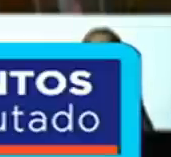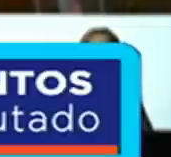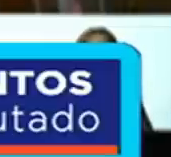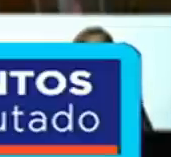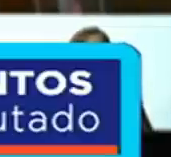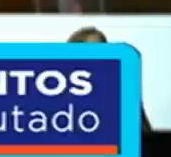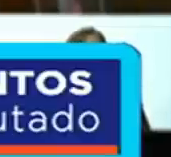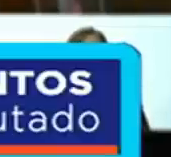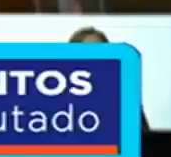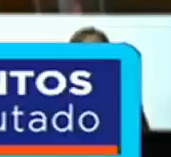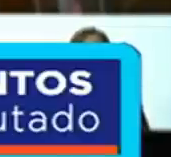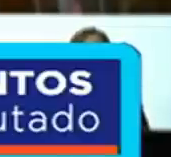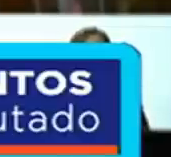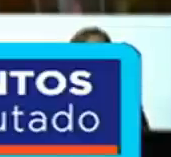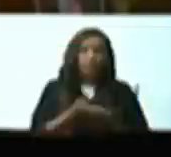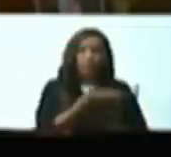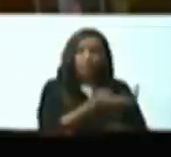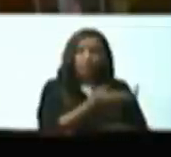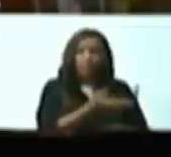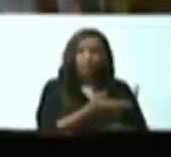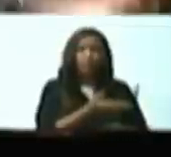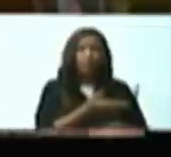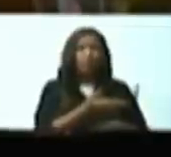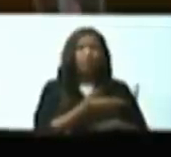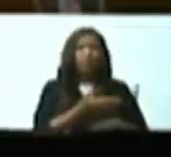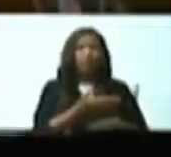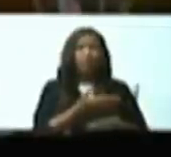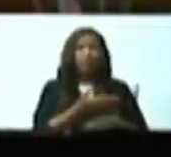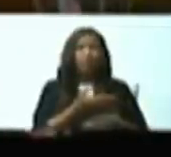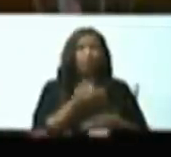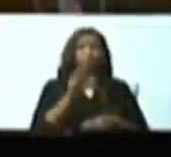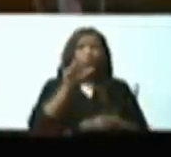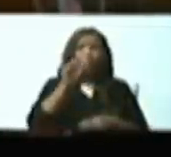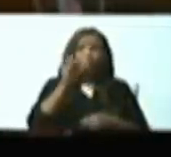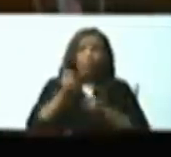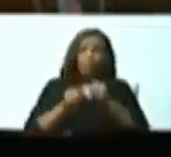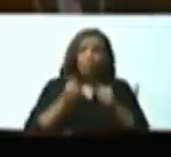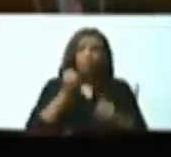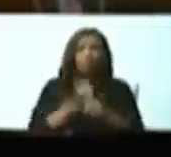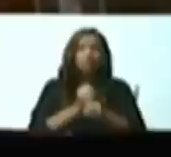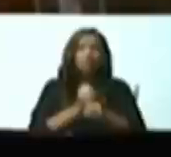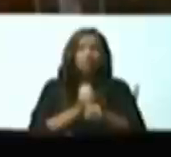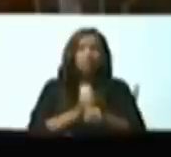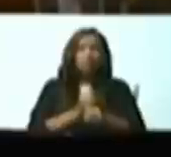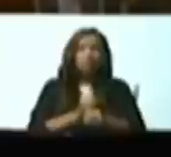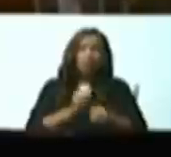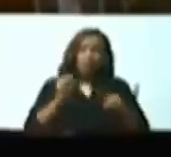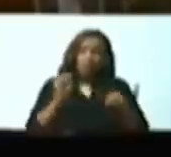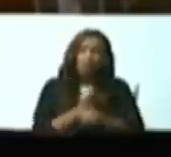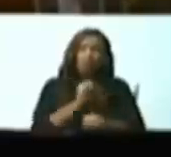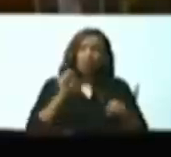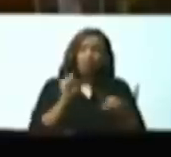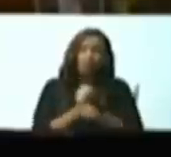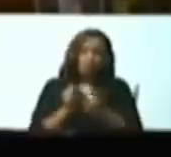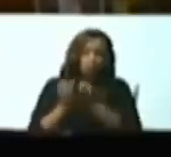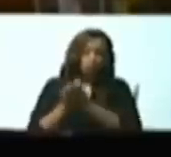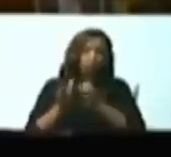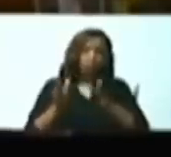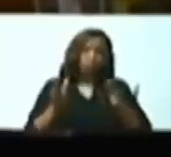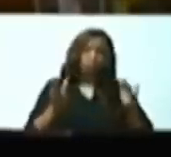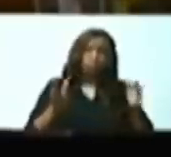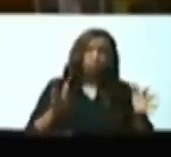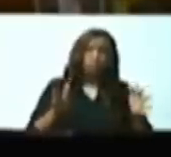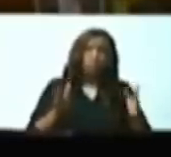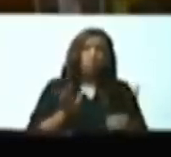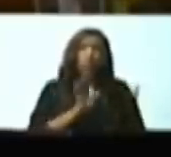que en el día de hoy, 20 años después, todavía tienen que estar utilizando los vehículos